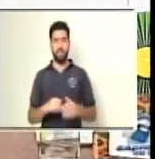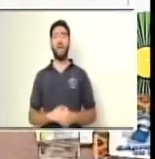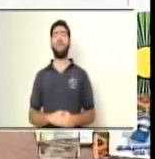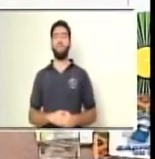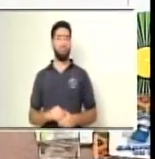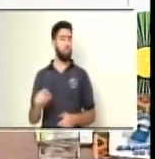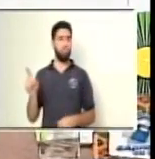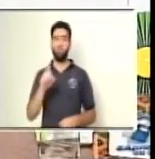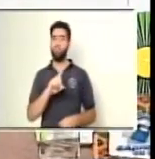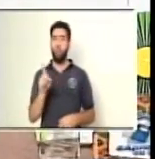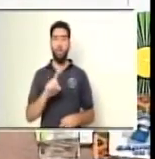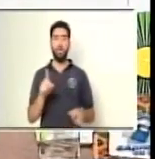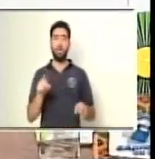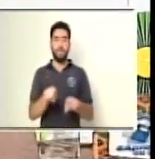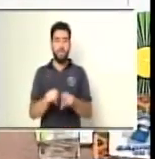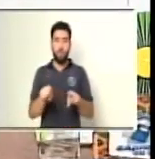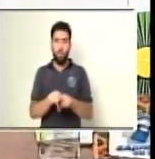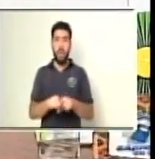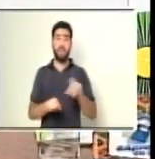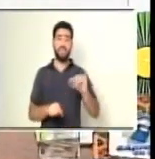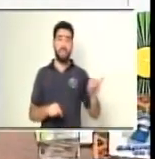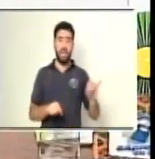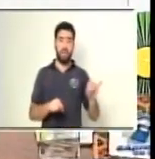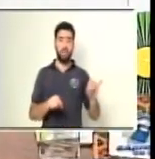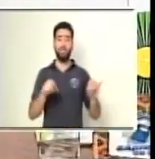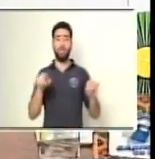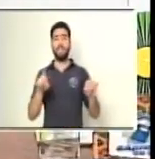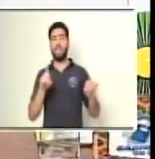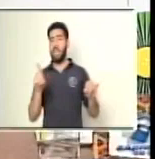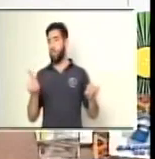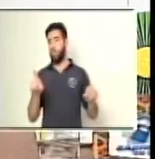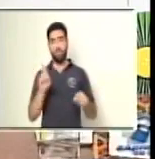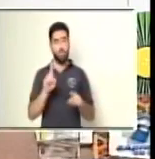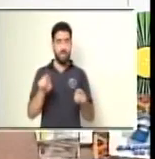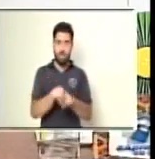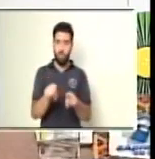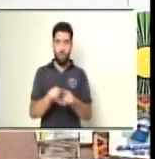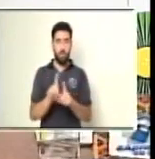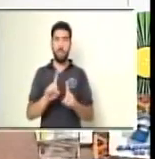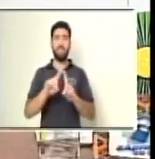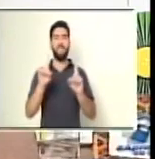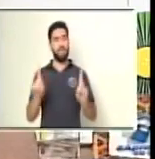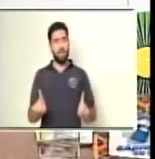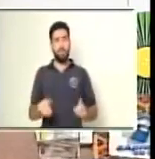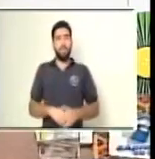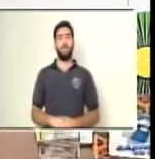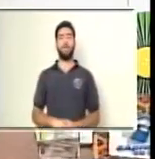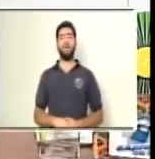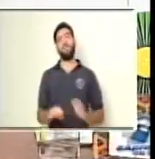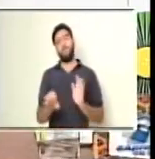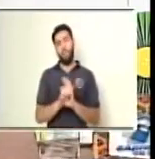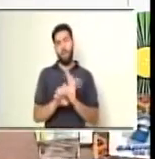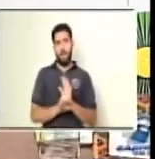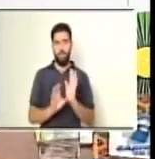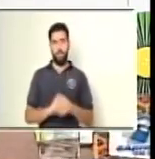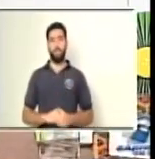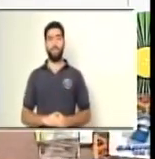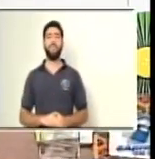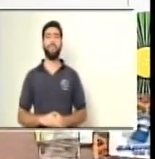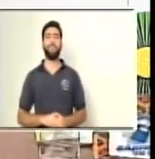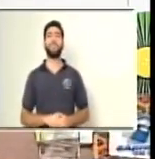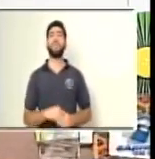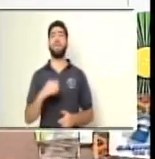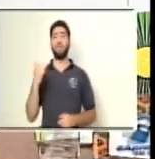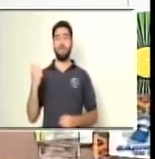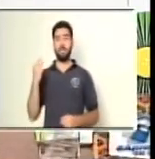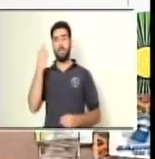lo mismo lo que tenemos al lado izquierdo a lo que tenemos al lado derecho. Por ejemplo, este símbolo